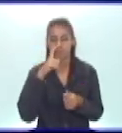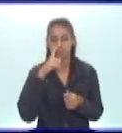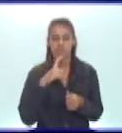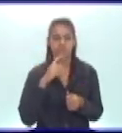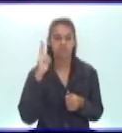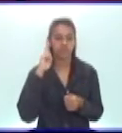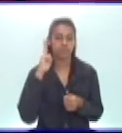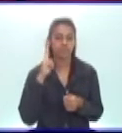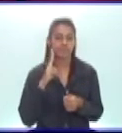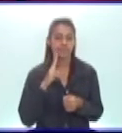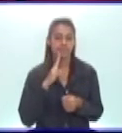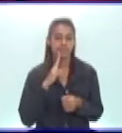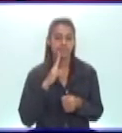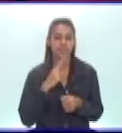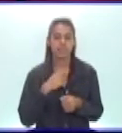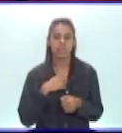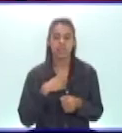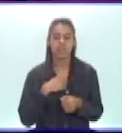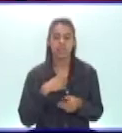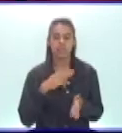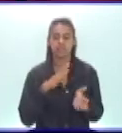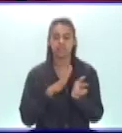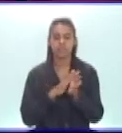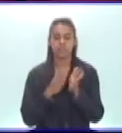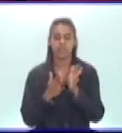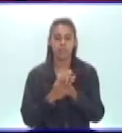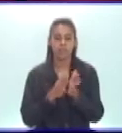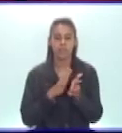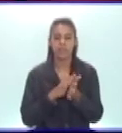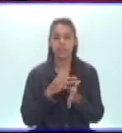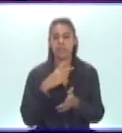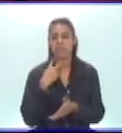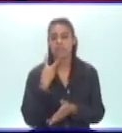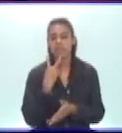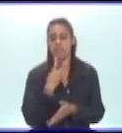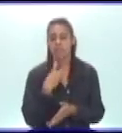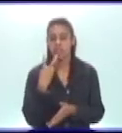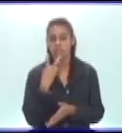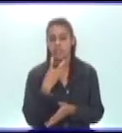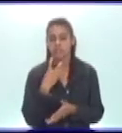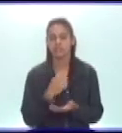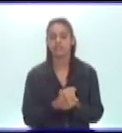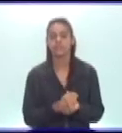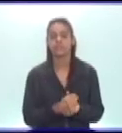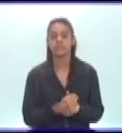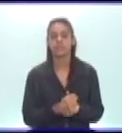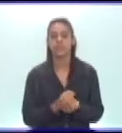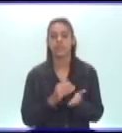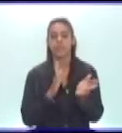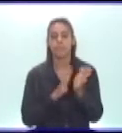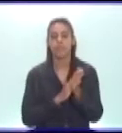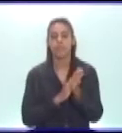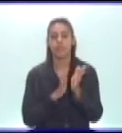discapacidad auditiva tienen afectada la rítmica del habla, pues lo haríamos con palmada. Ejemplo,